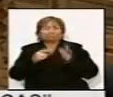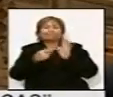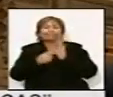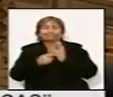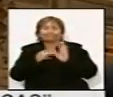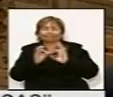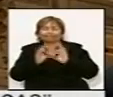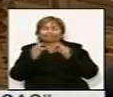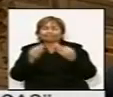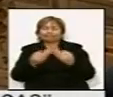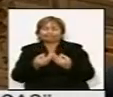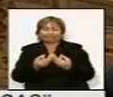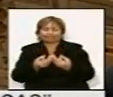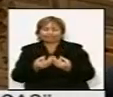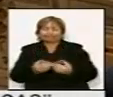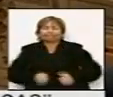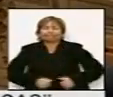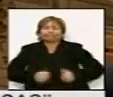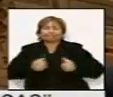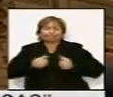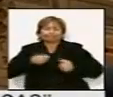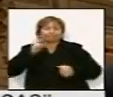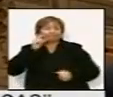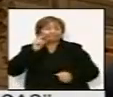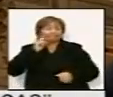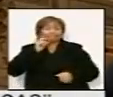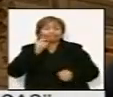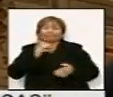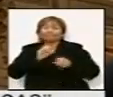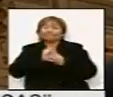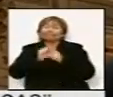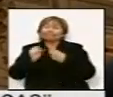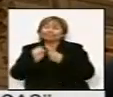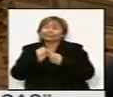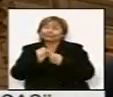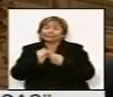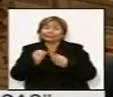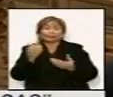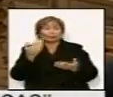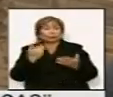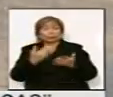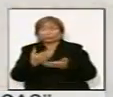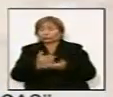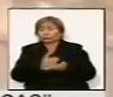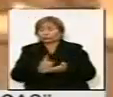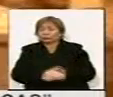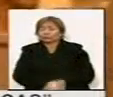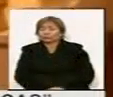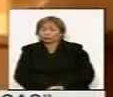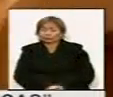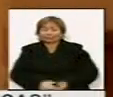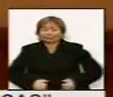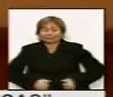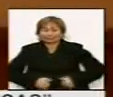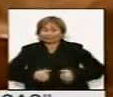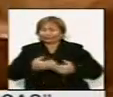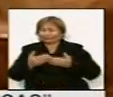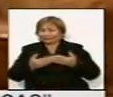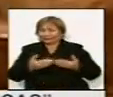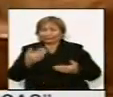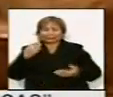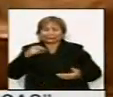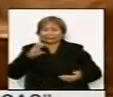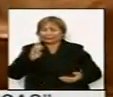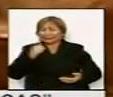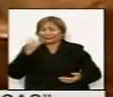vida familiar y a la vida sexual, en la vida en sociedad que se vivía en los tiempos de los incas. La vida sexual en las culturas